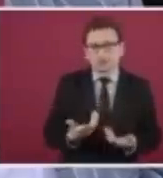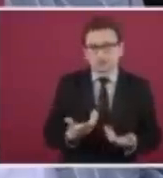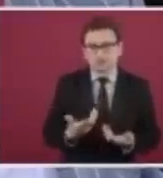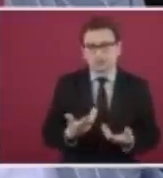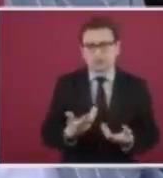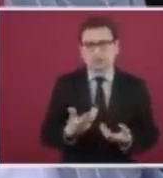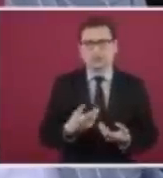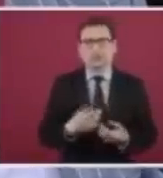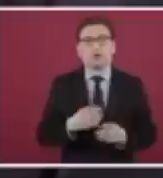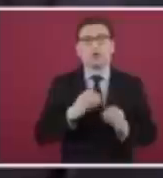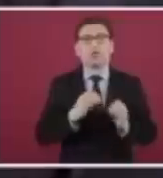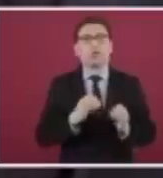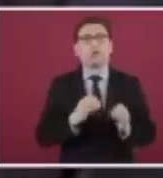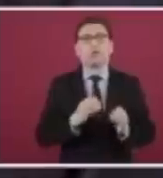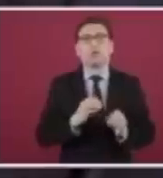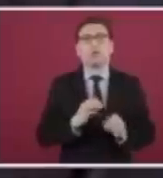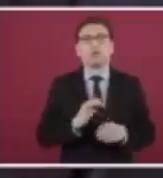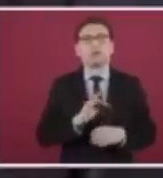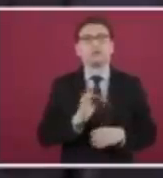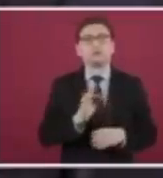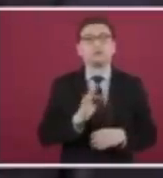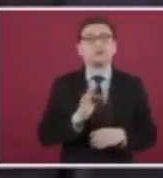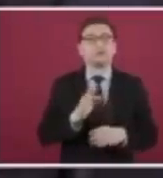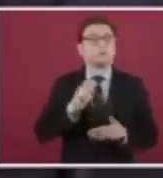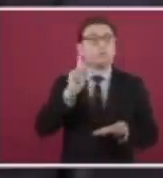no puedes probar?